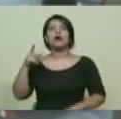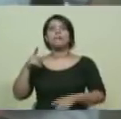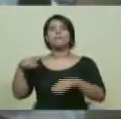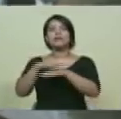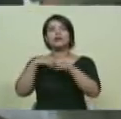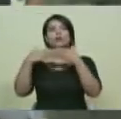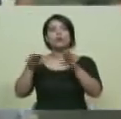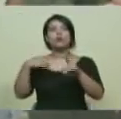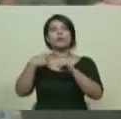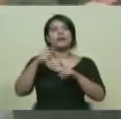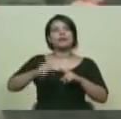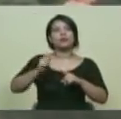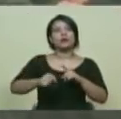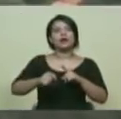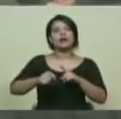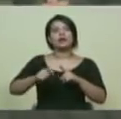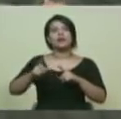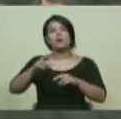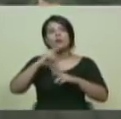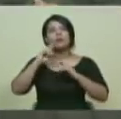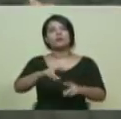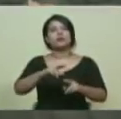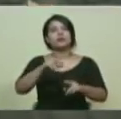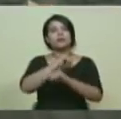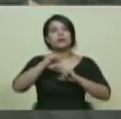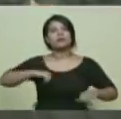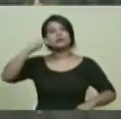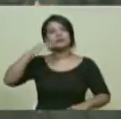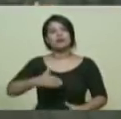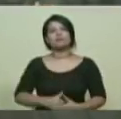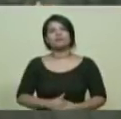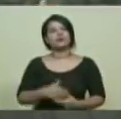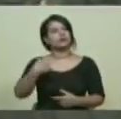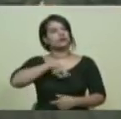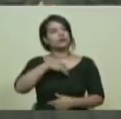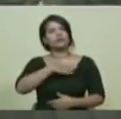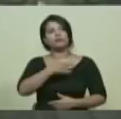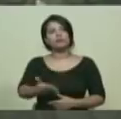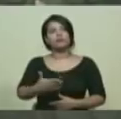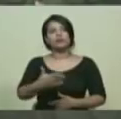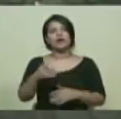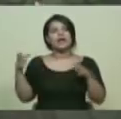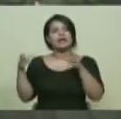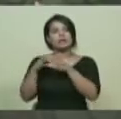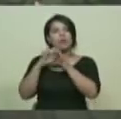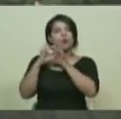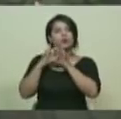con el apoyo de los tribunales, con el apoyo de nuestras Fuerzas Armadas y nuestras policías. Cuenten con nosotros, somos un solo equipo y vamos a seguir adelante.